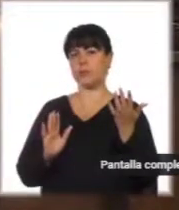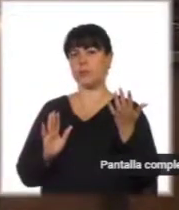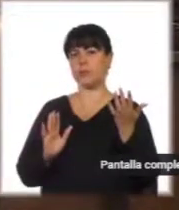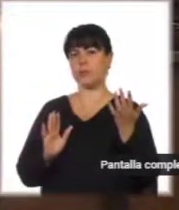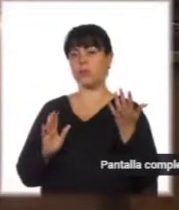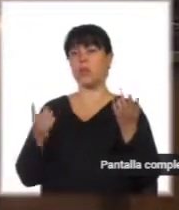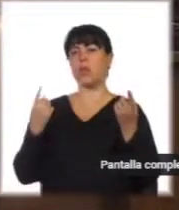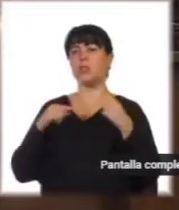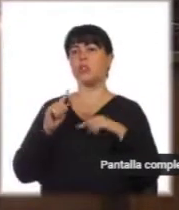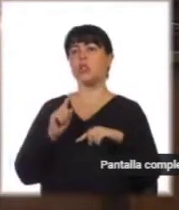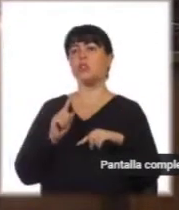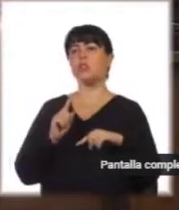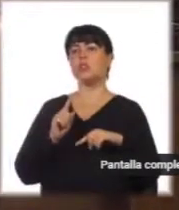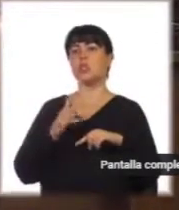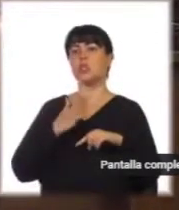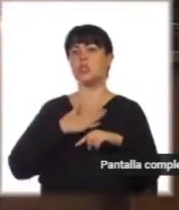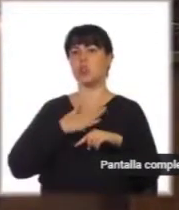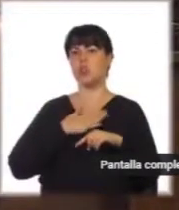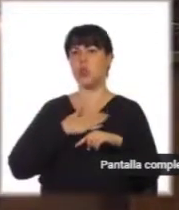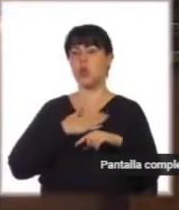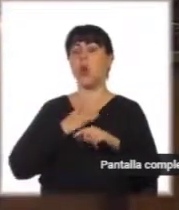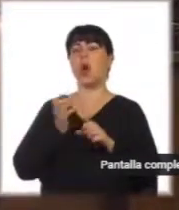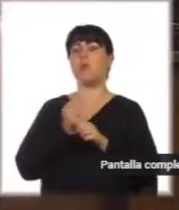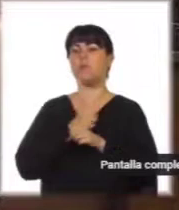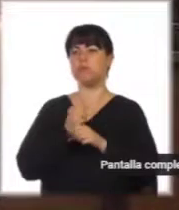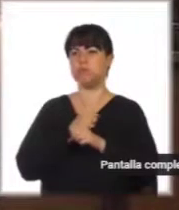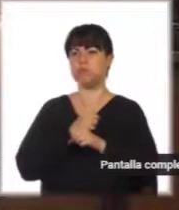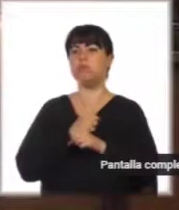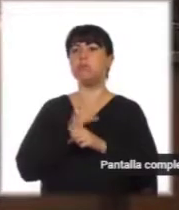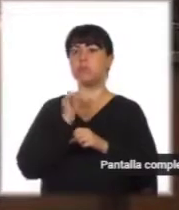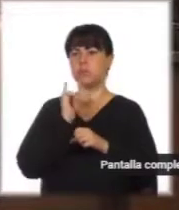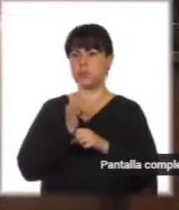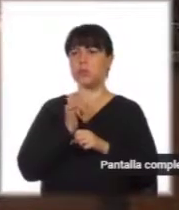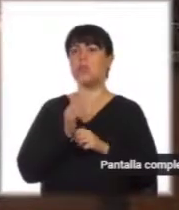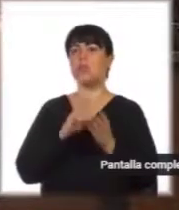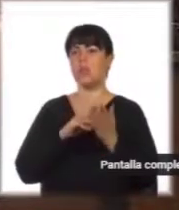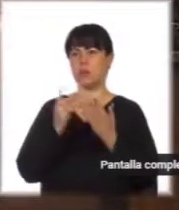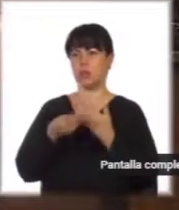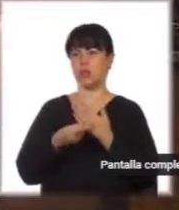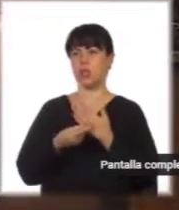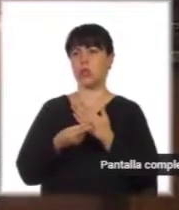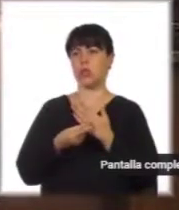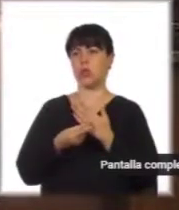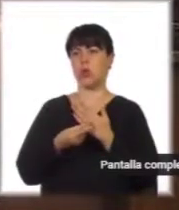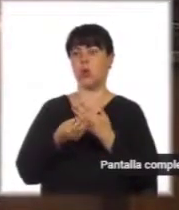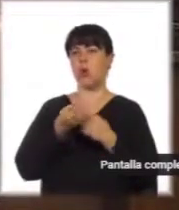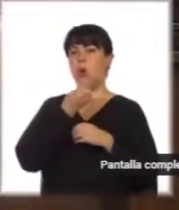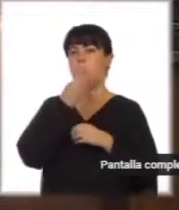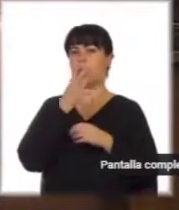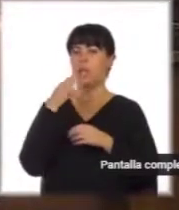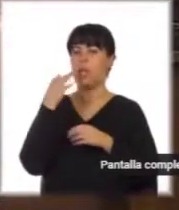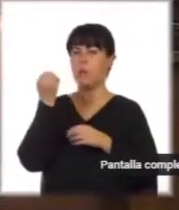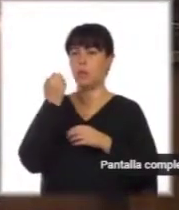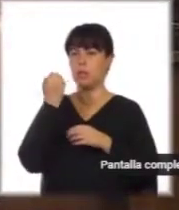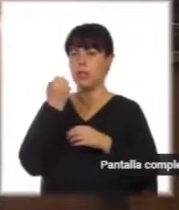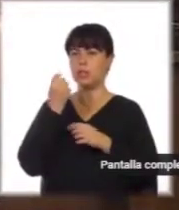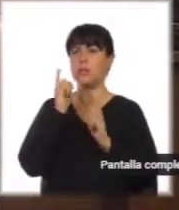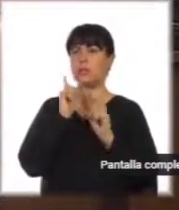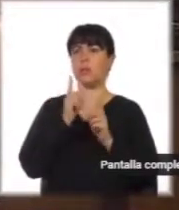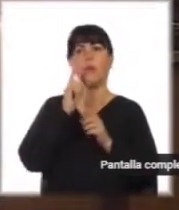Señor presidente, acompaño la aprobación de este proyecto, pues en términos de sustancia y